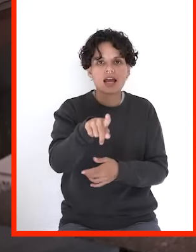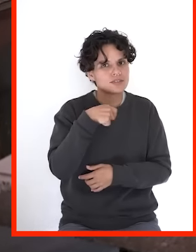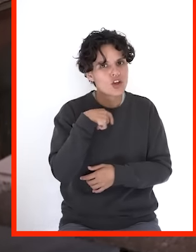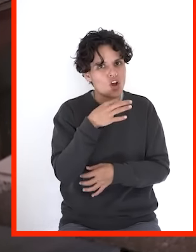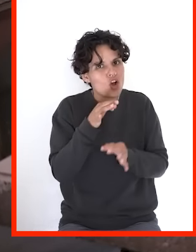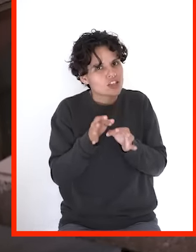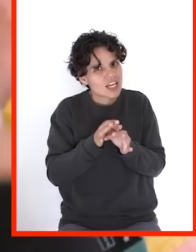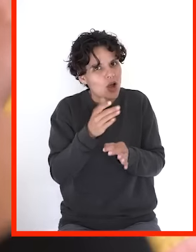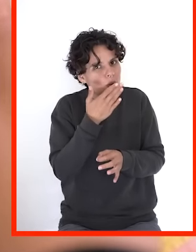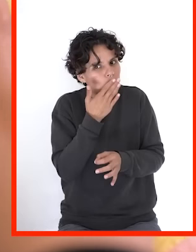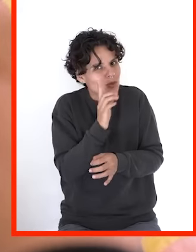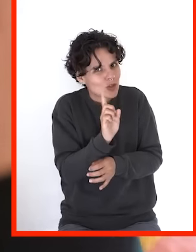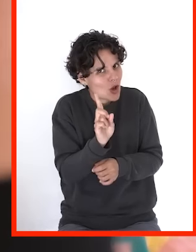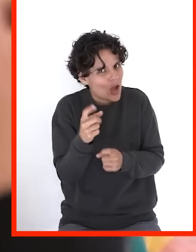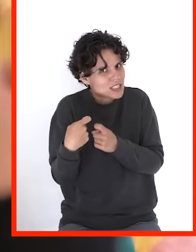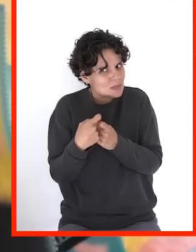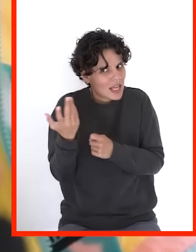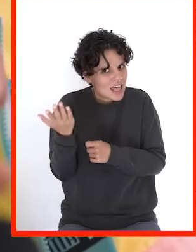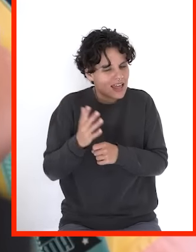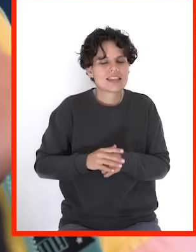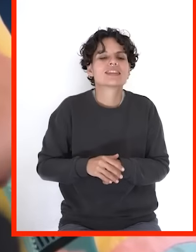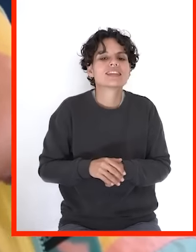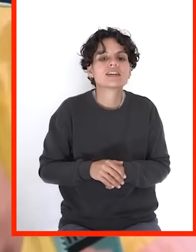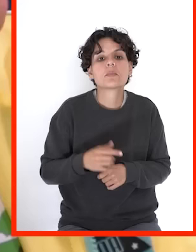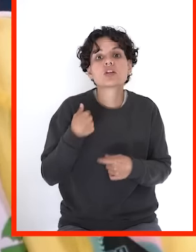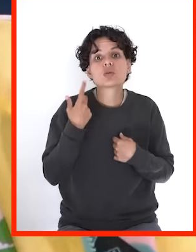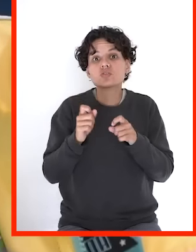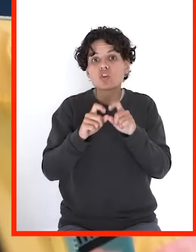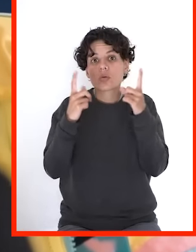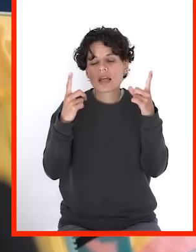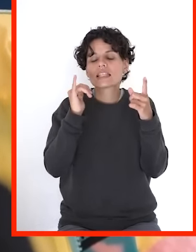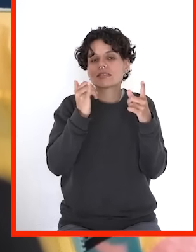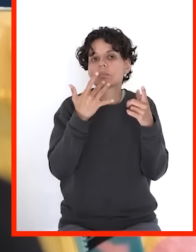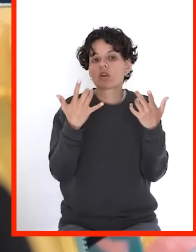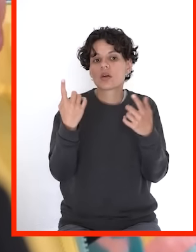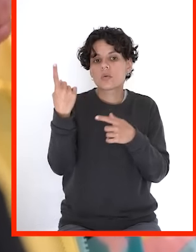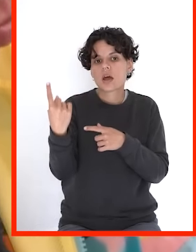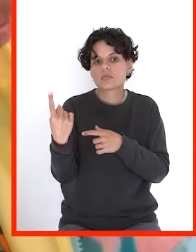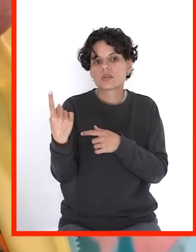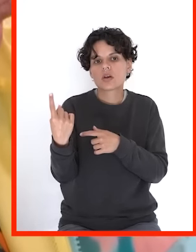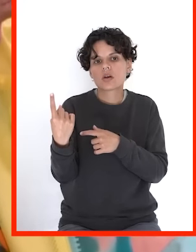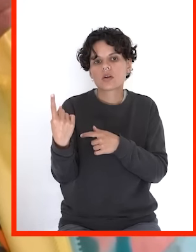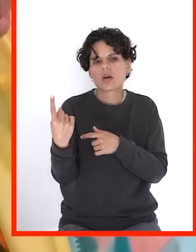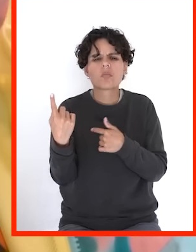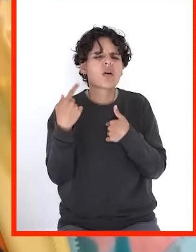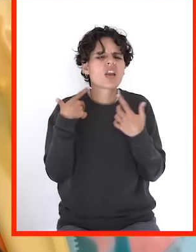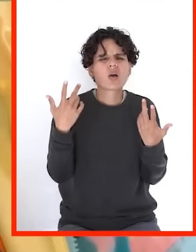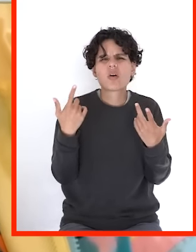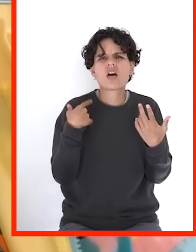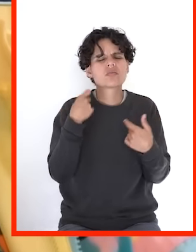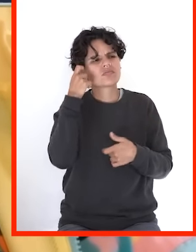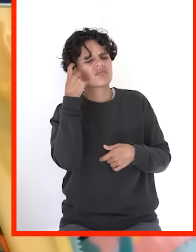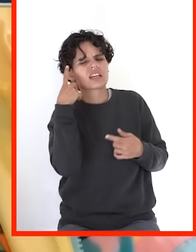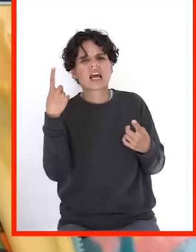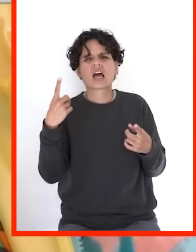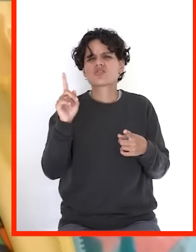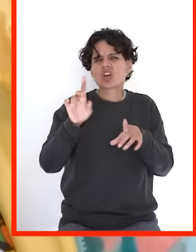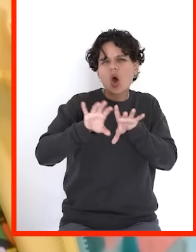cagar. Como que igual me sorprende que con una persona nunca tengáis un tropeo, así, una discusión. Nunca hemos discutido de